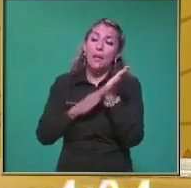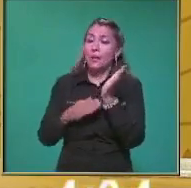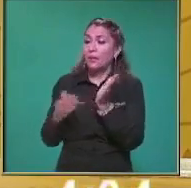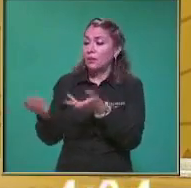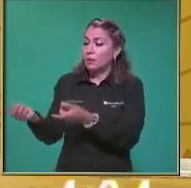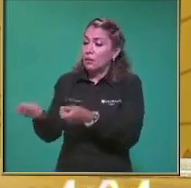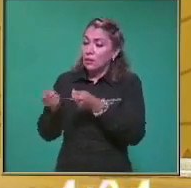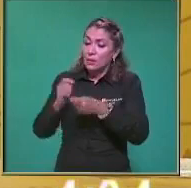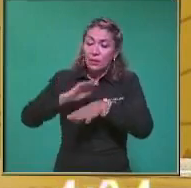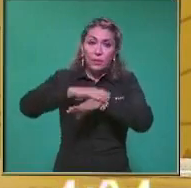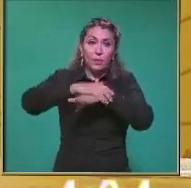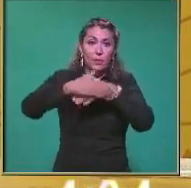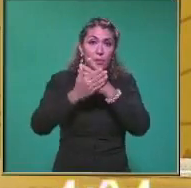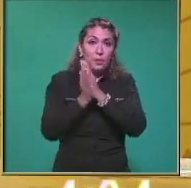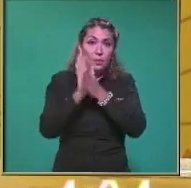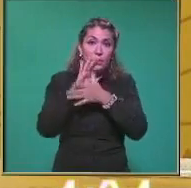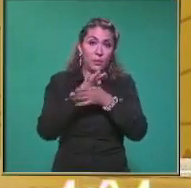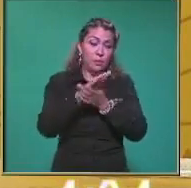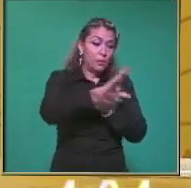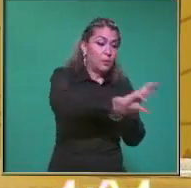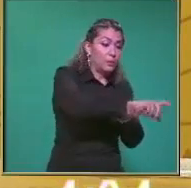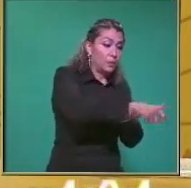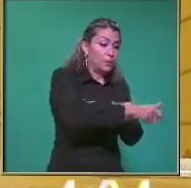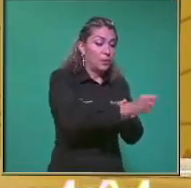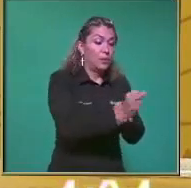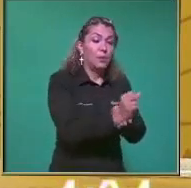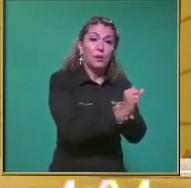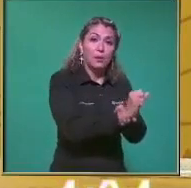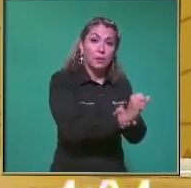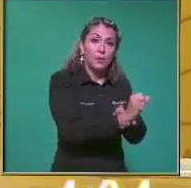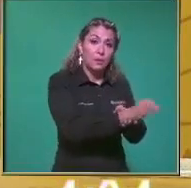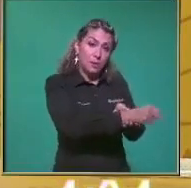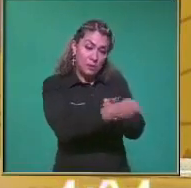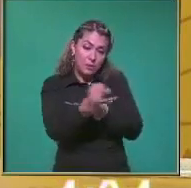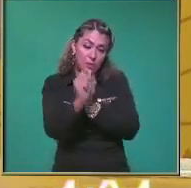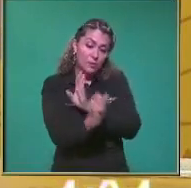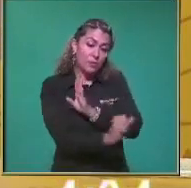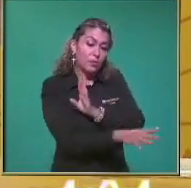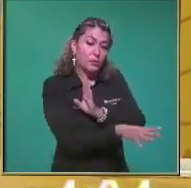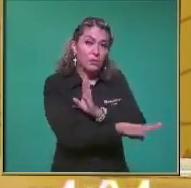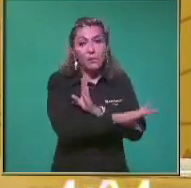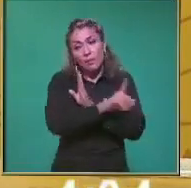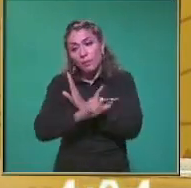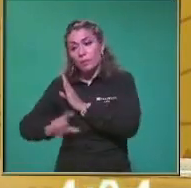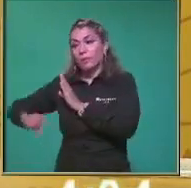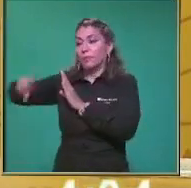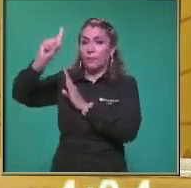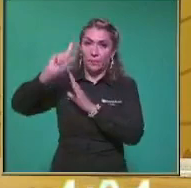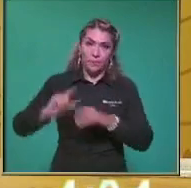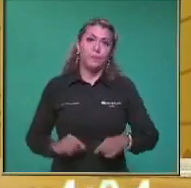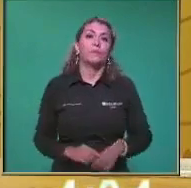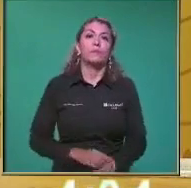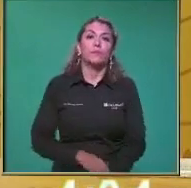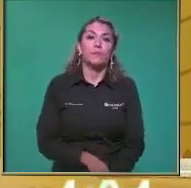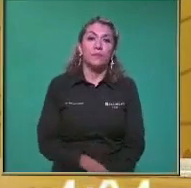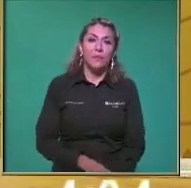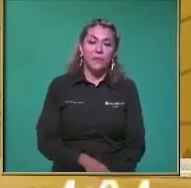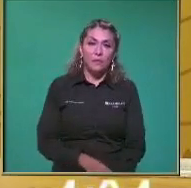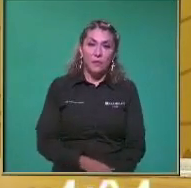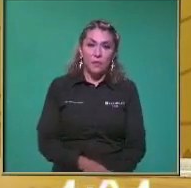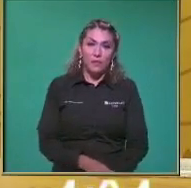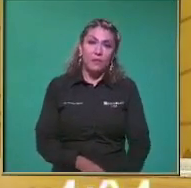la basura, pero previamente abrir la puerta del baño precisamente con ese papel y ahora sí, a la basura, el papel. Muy bien, esas son